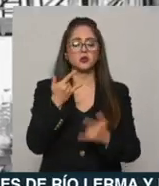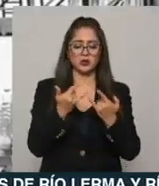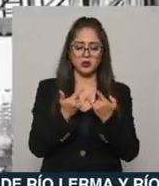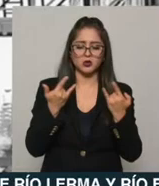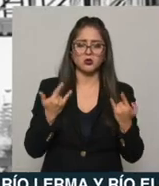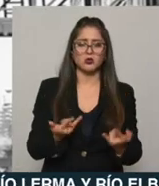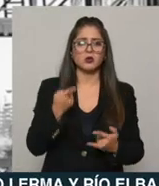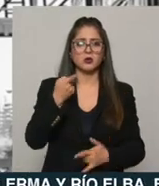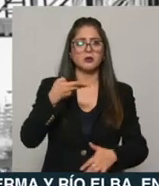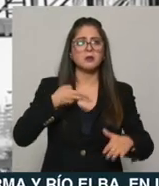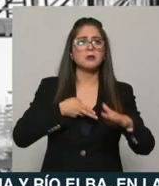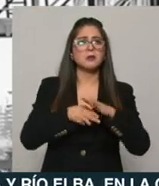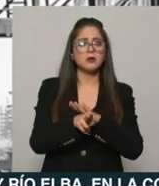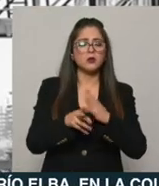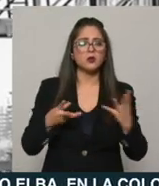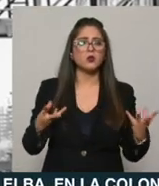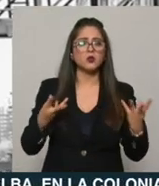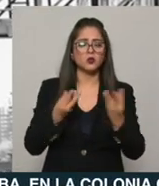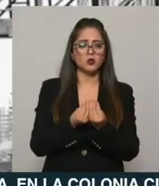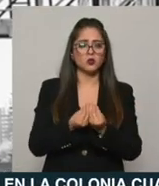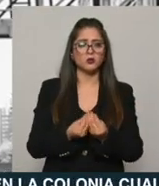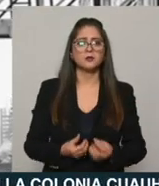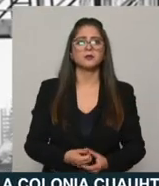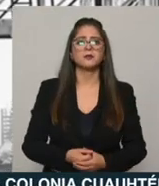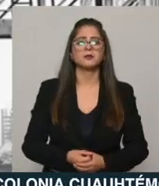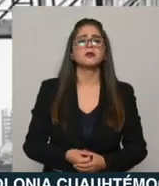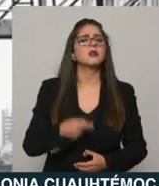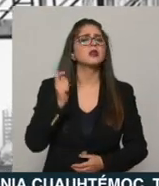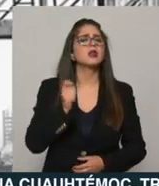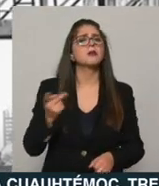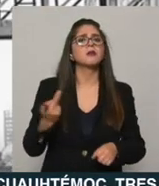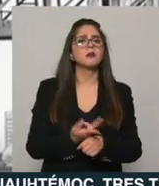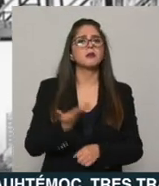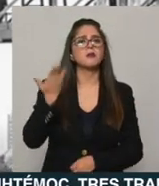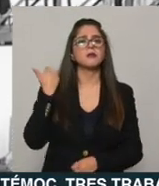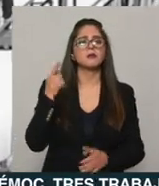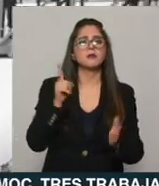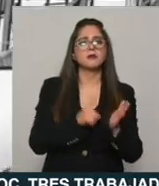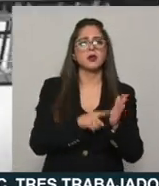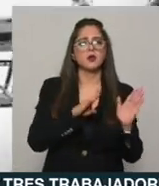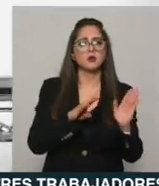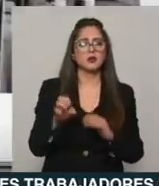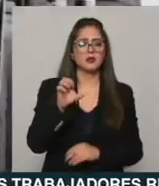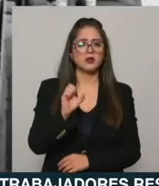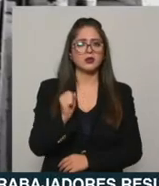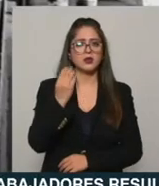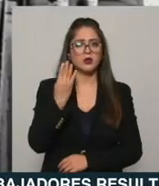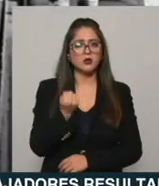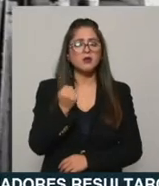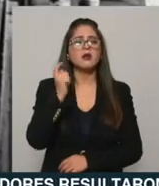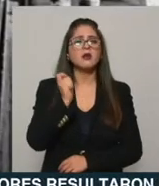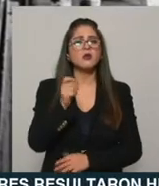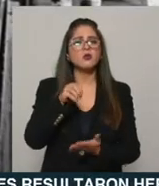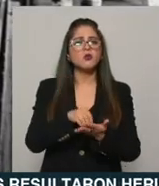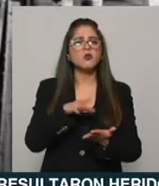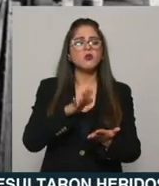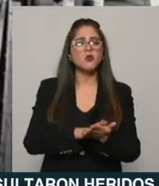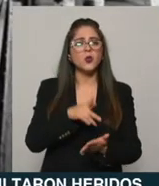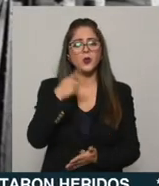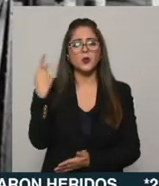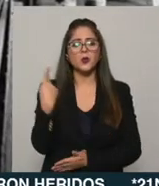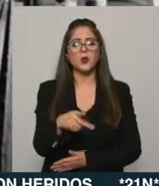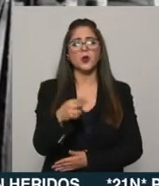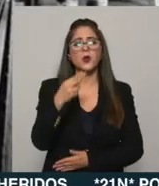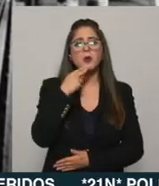sistema de transporte colectivo, como por ejemplo, cómo era percibido en 1969 cuando se otorga esta catalogación como valor patrimonial